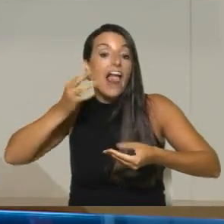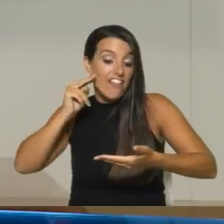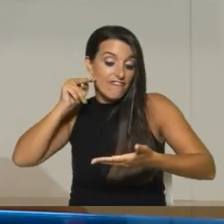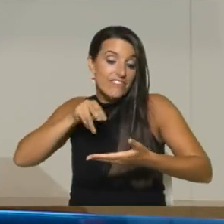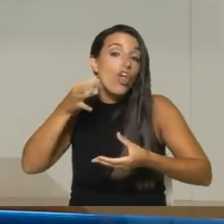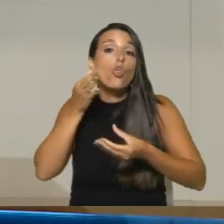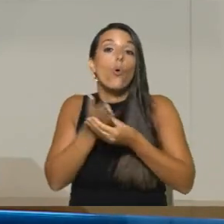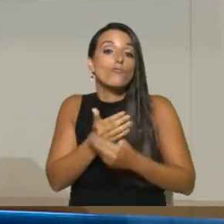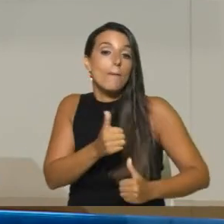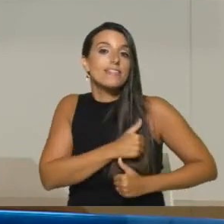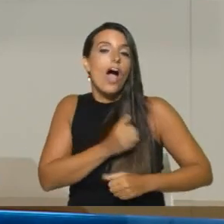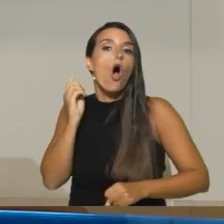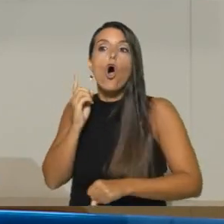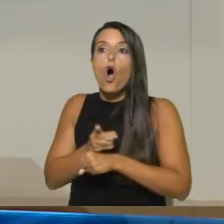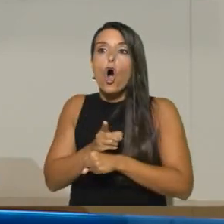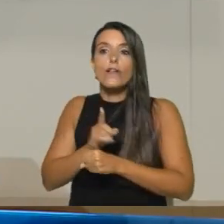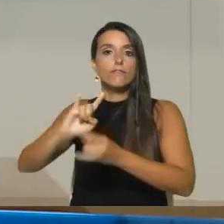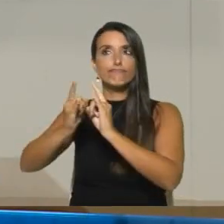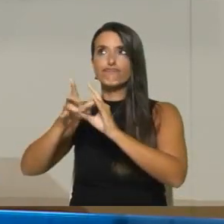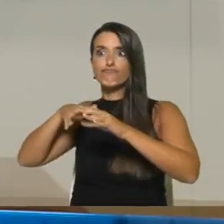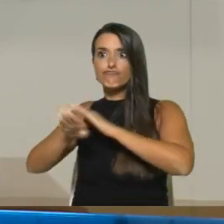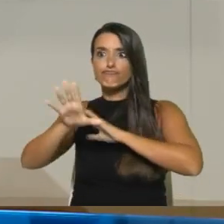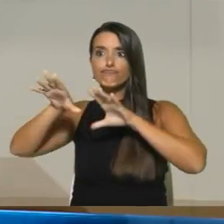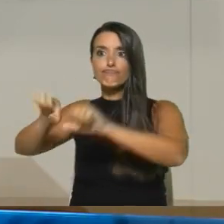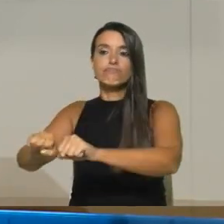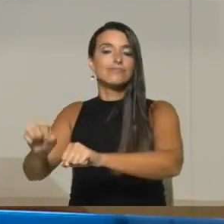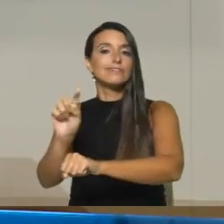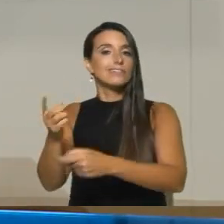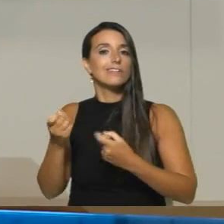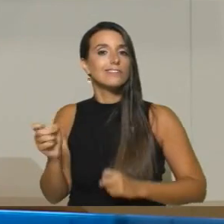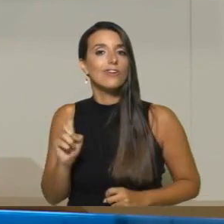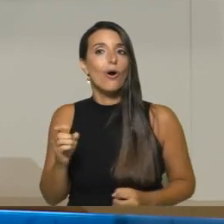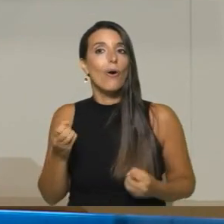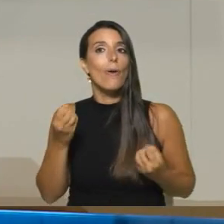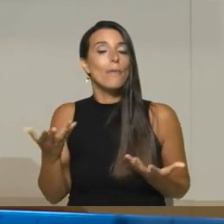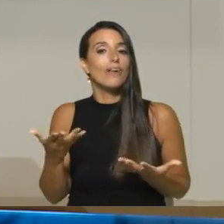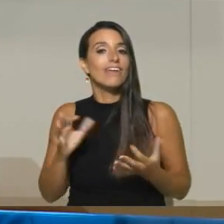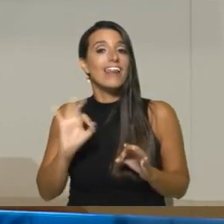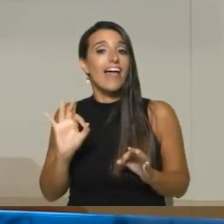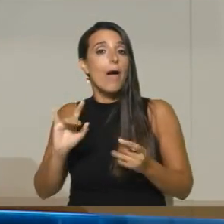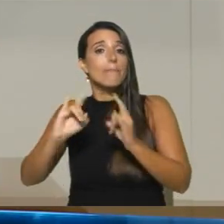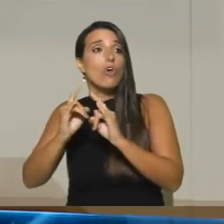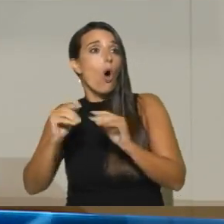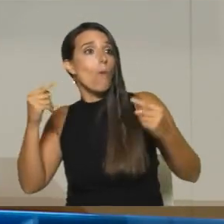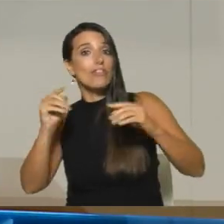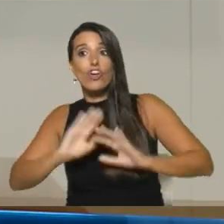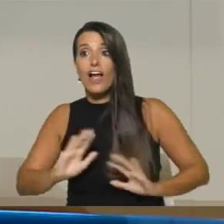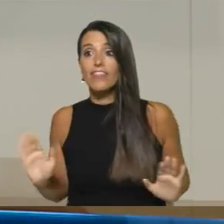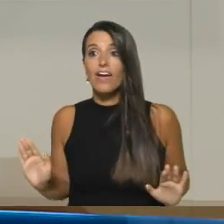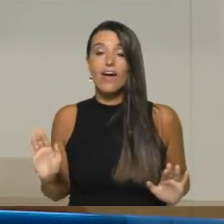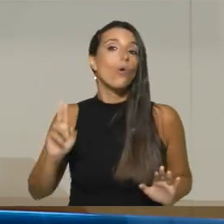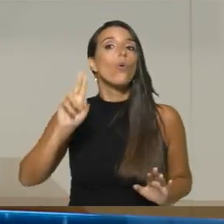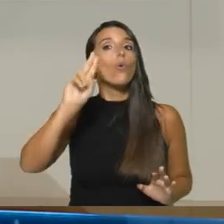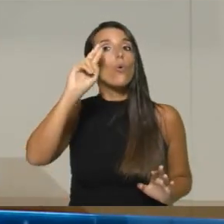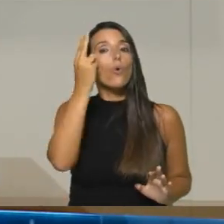documento militar que daba la orden de tomar el Palacio legislativo no fue necesario pues no hubo posición parlamentaria si el Uruguay